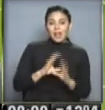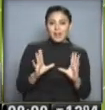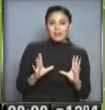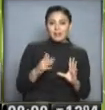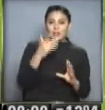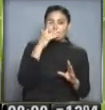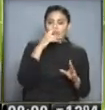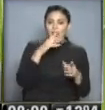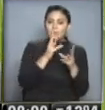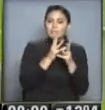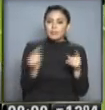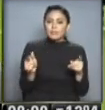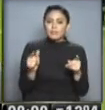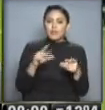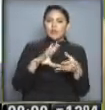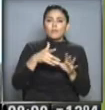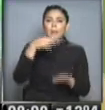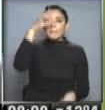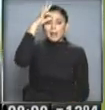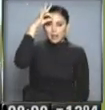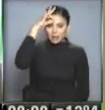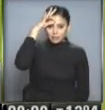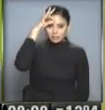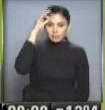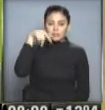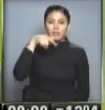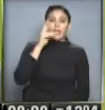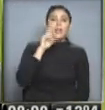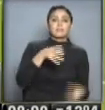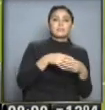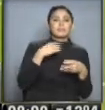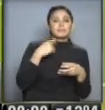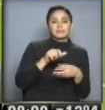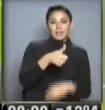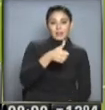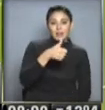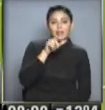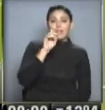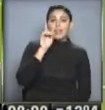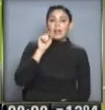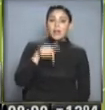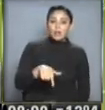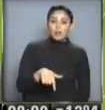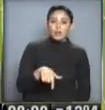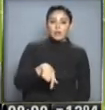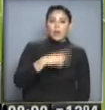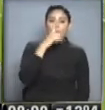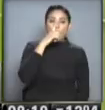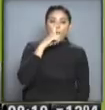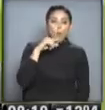terminó sellándose en los penales con la victoria española. Va a terminar errando